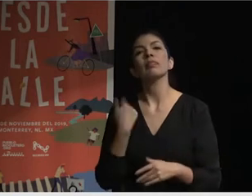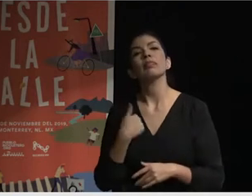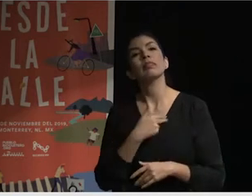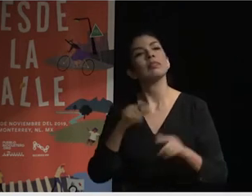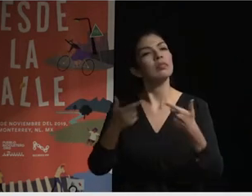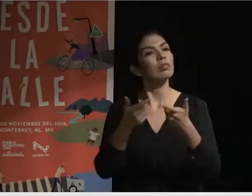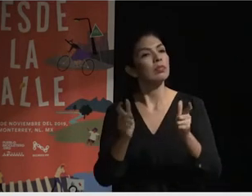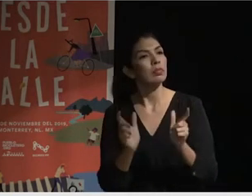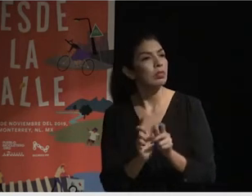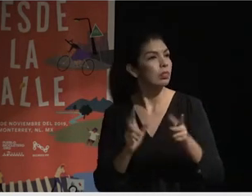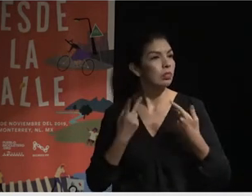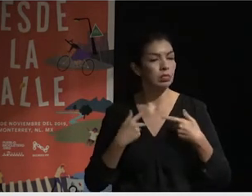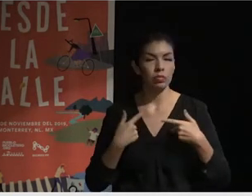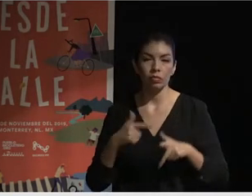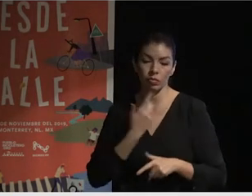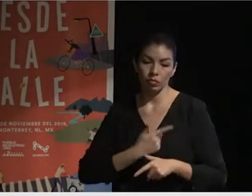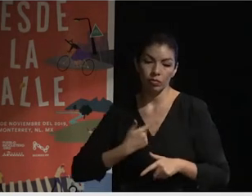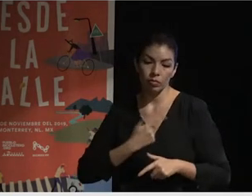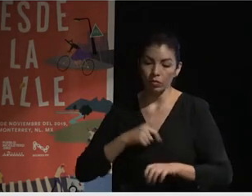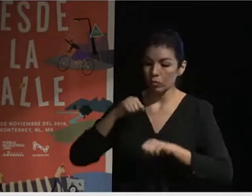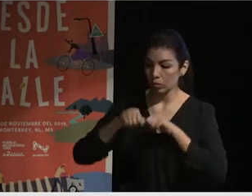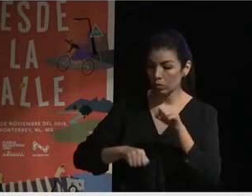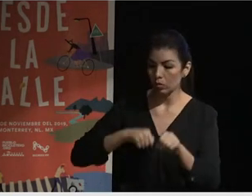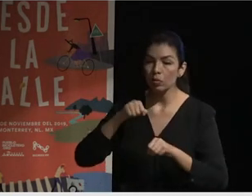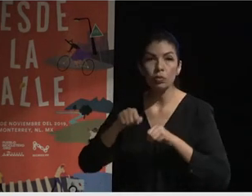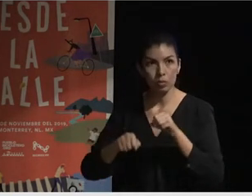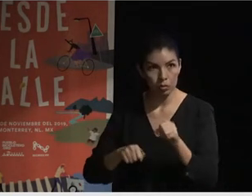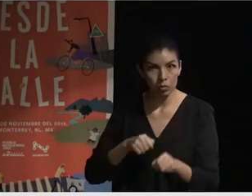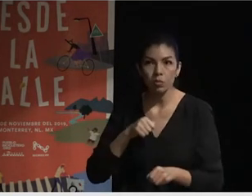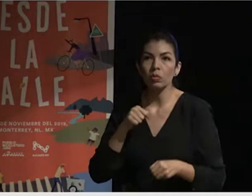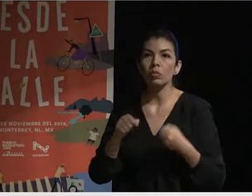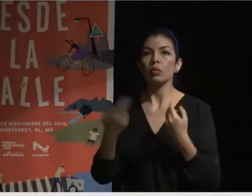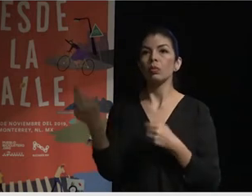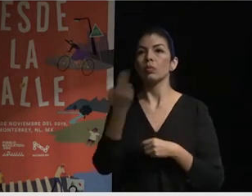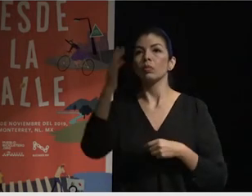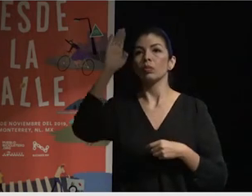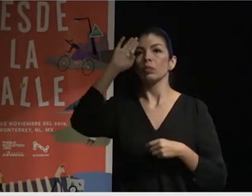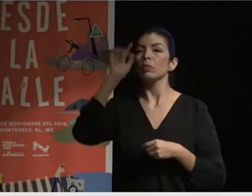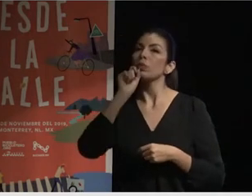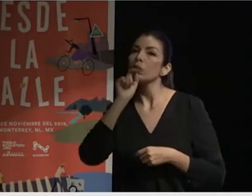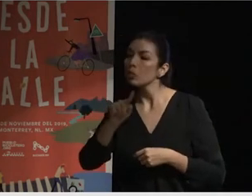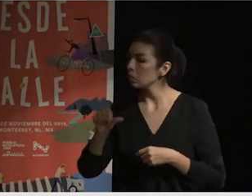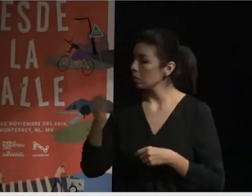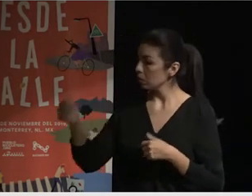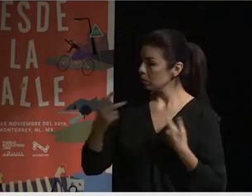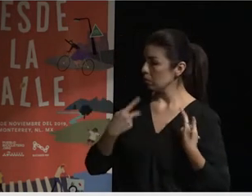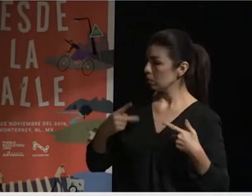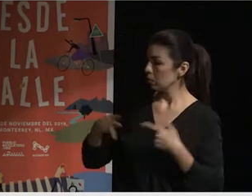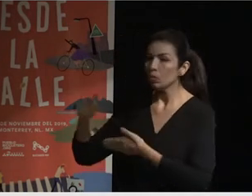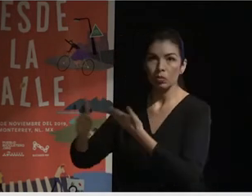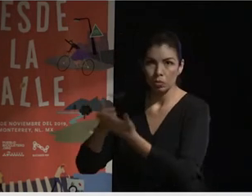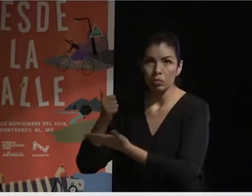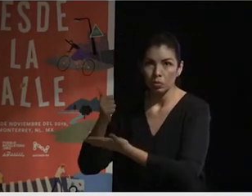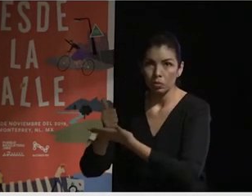estas nuevas articulaciones con estos otros y otras actores que no habíamos visto o que nuestra propia emoción por los